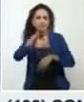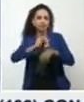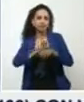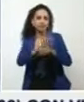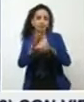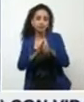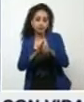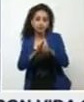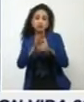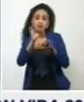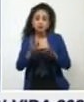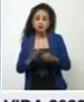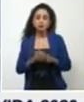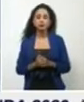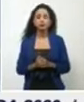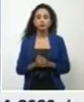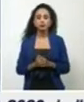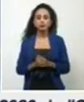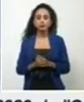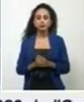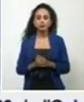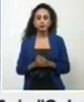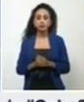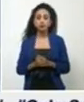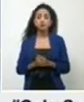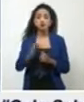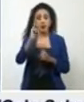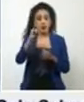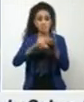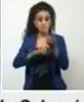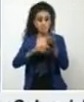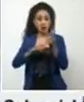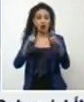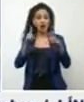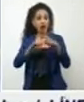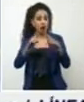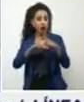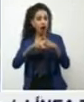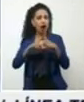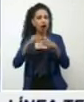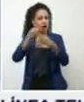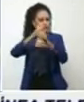COVID-19. El Instituto de Medicina Tropical, los laboratorios